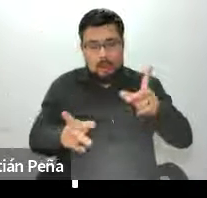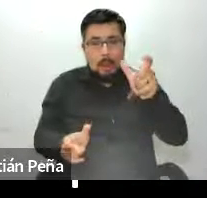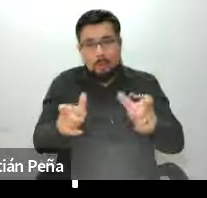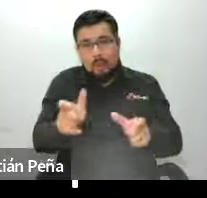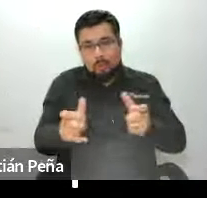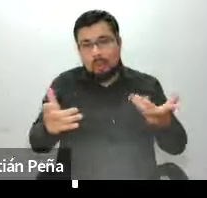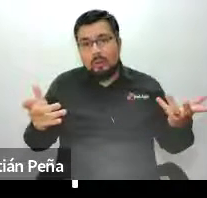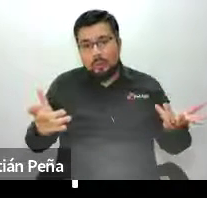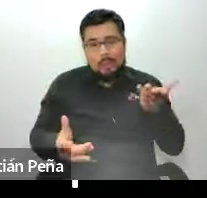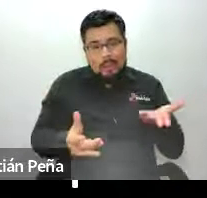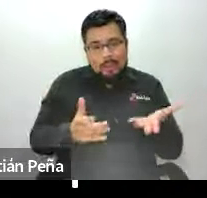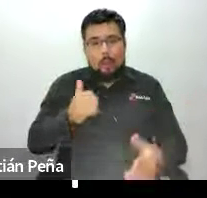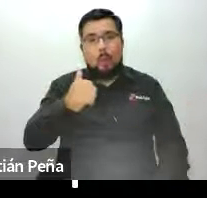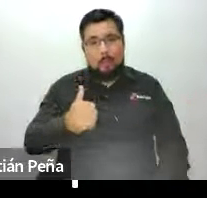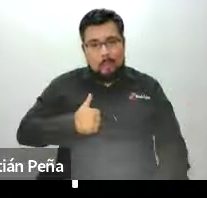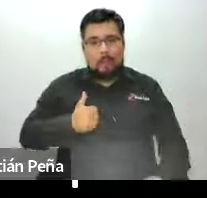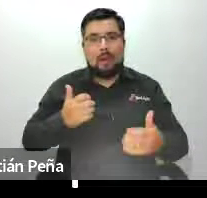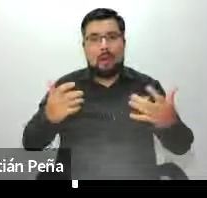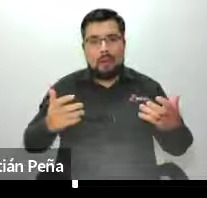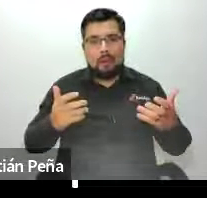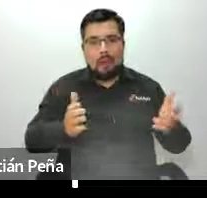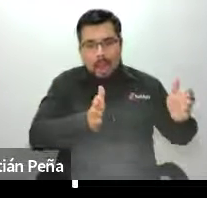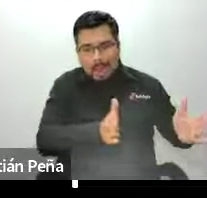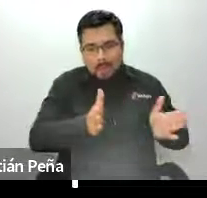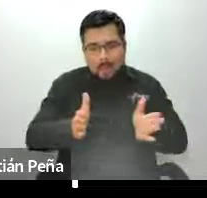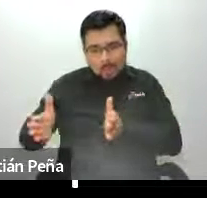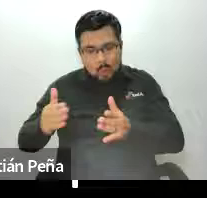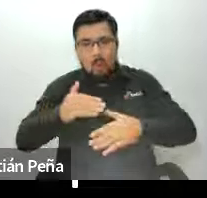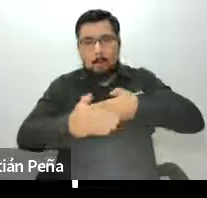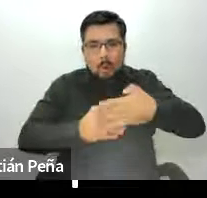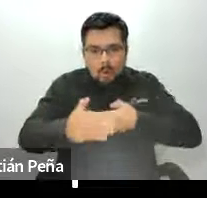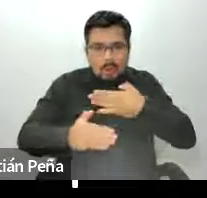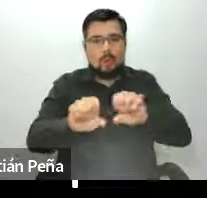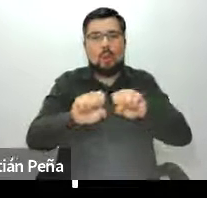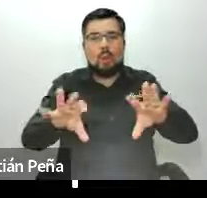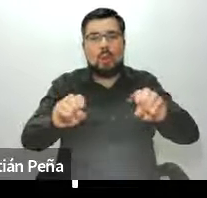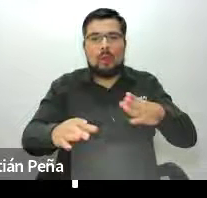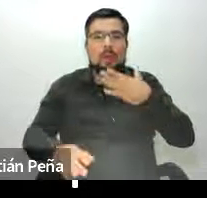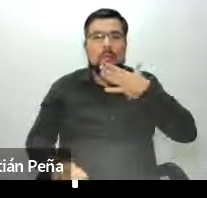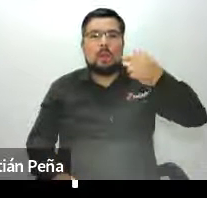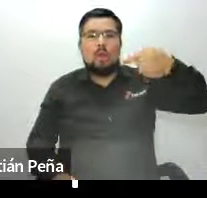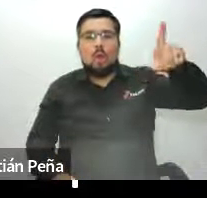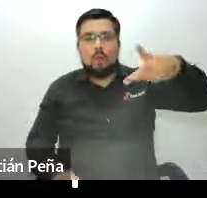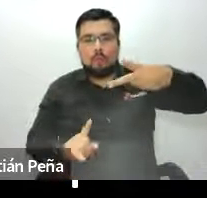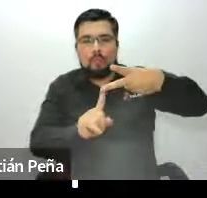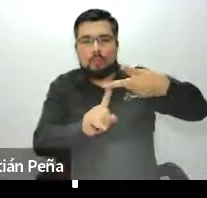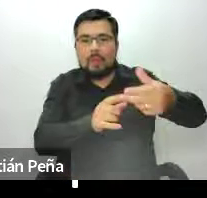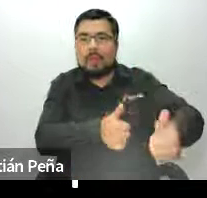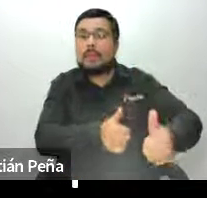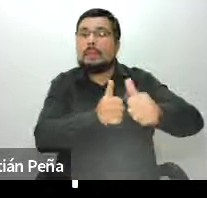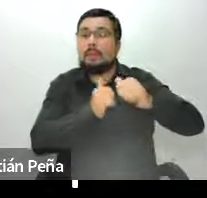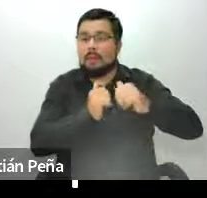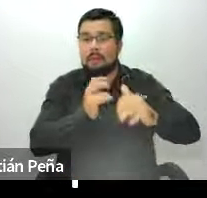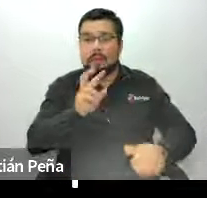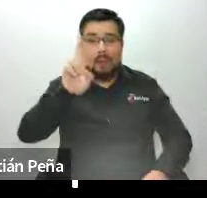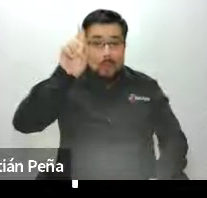estos episodios y procesos de la educación. Y por supuesto también otro desafío, ¿no? Si se acuerdan, ahí lo pueden poner también en el chat, yo me